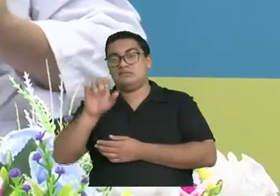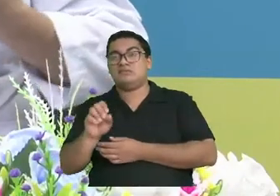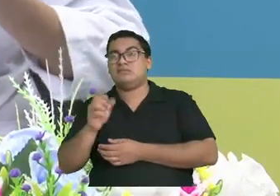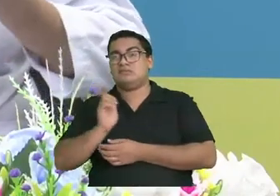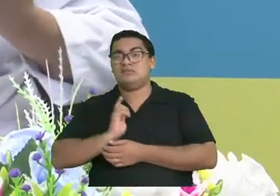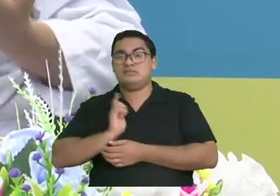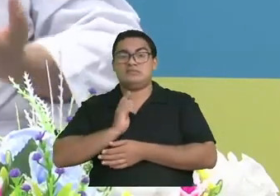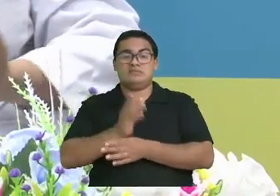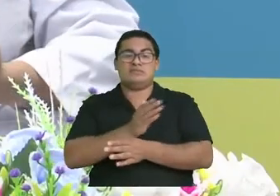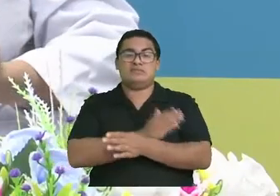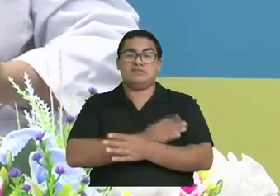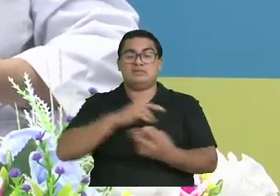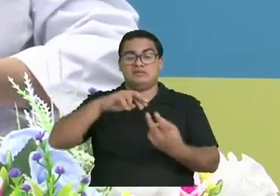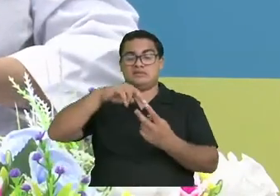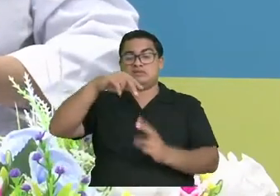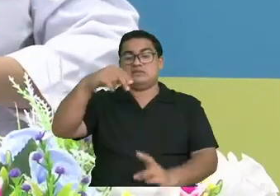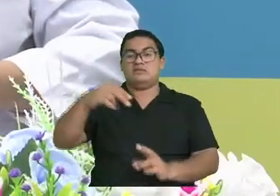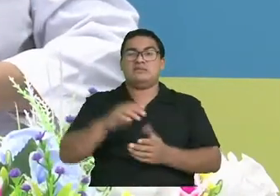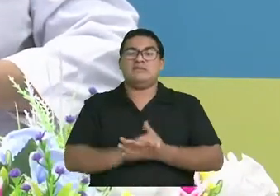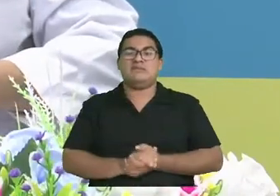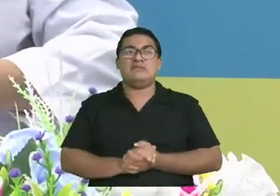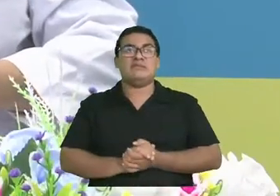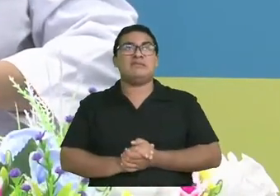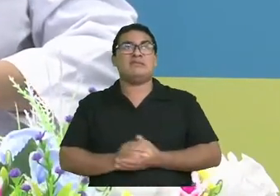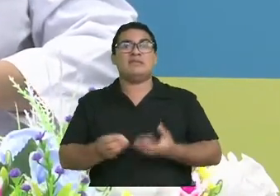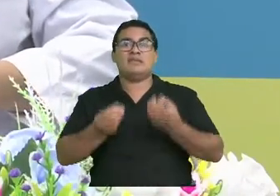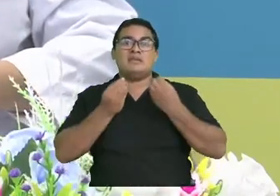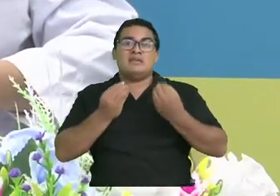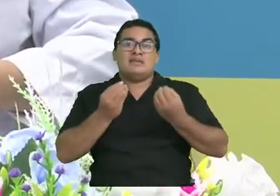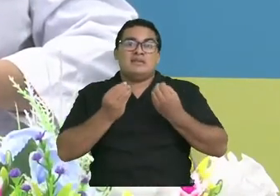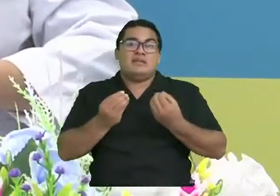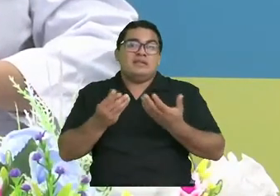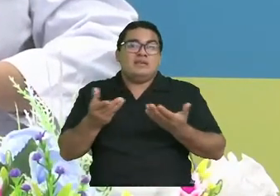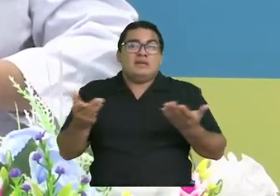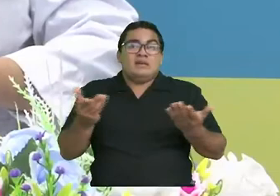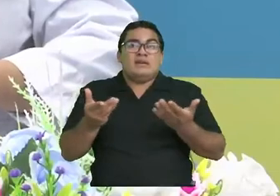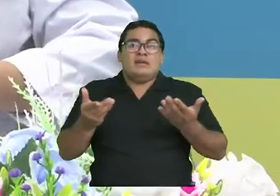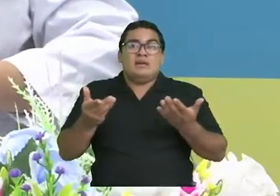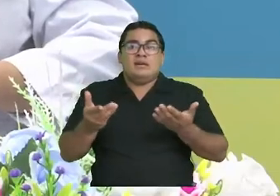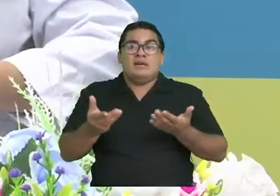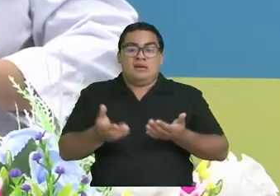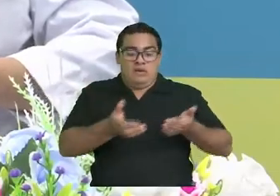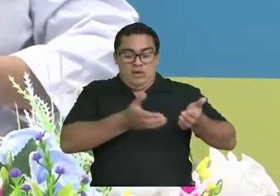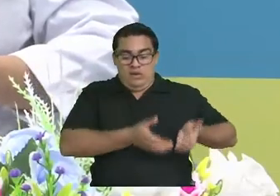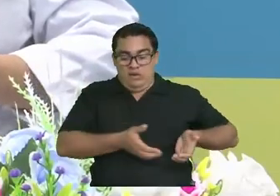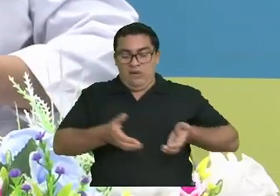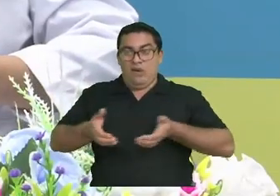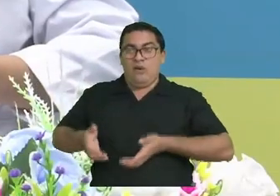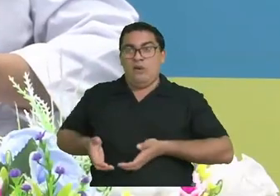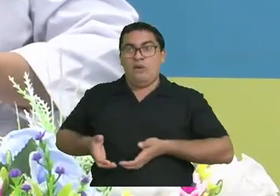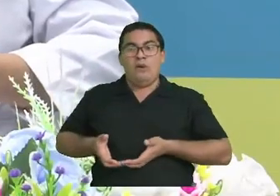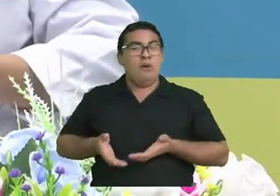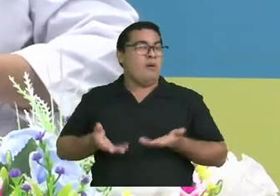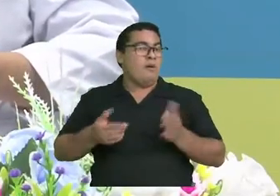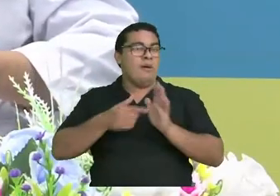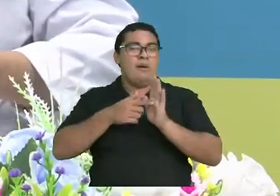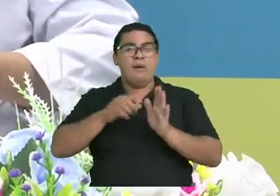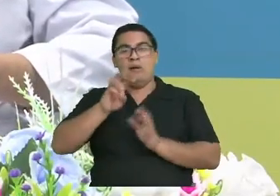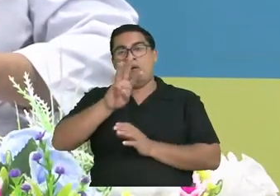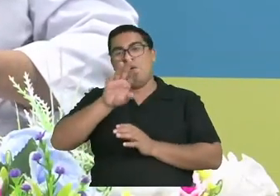una predisposición genética. Es más frecuente en los gemelos homocigotos, hasta una frecuencia de